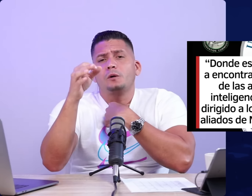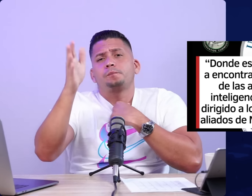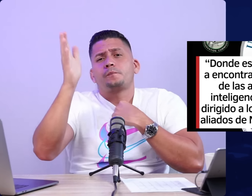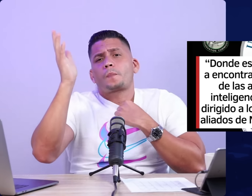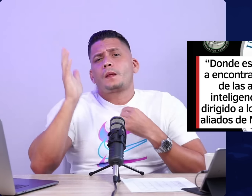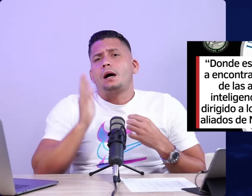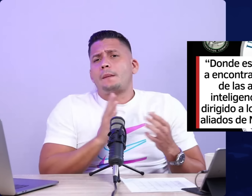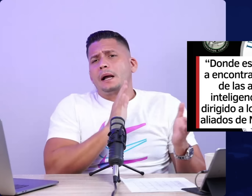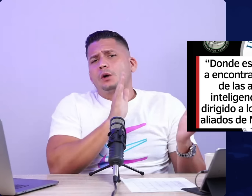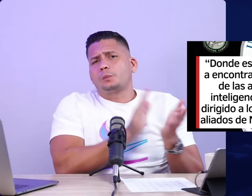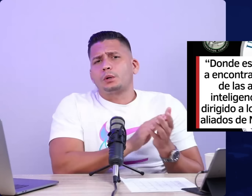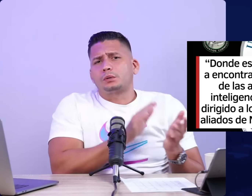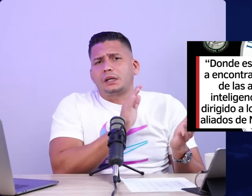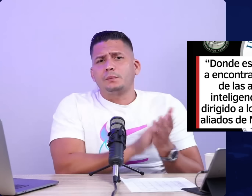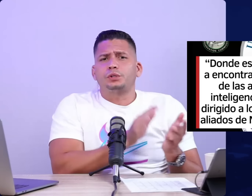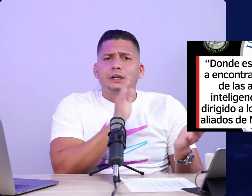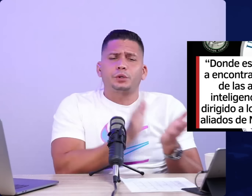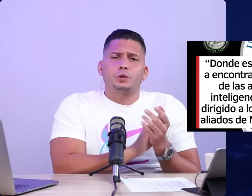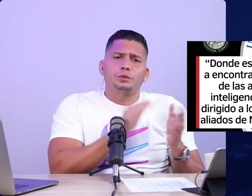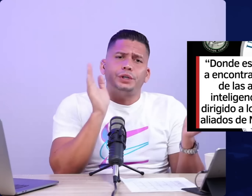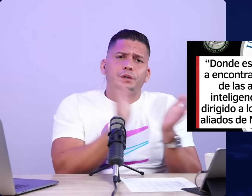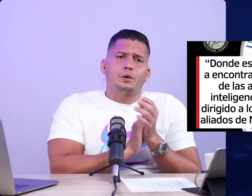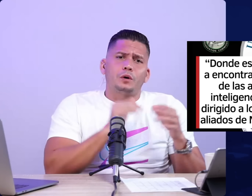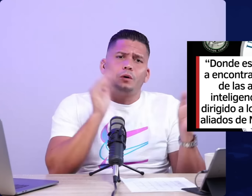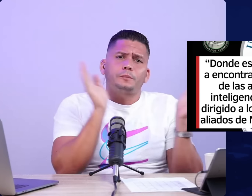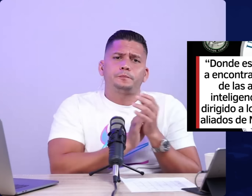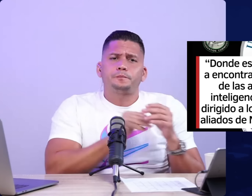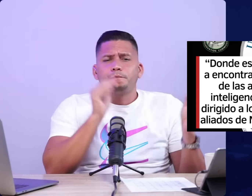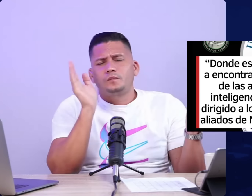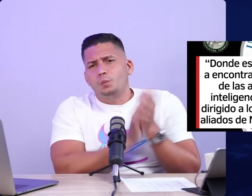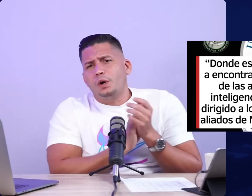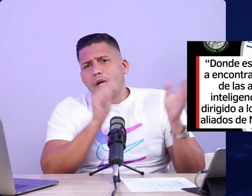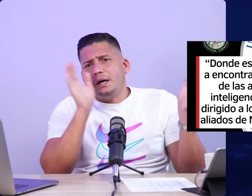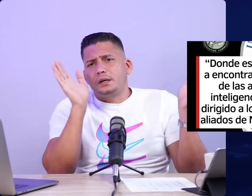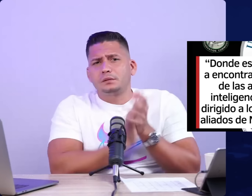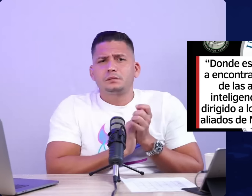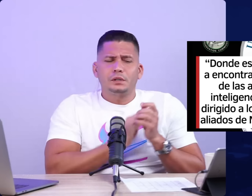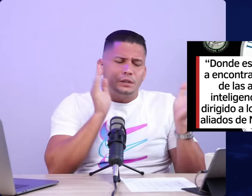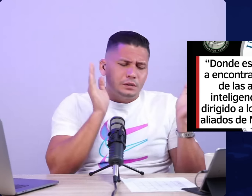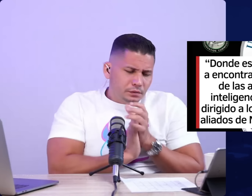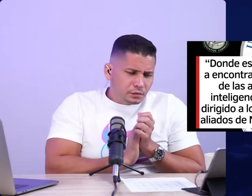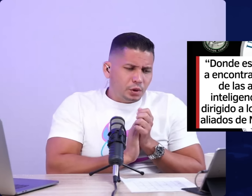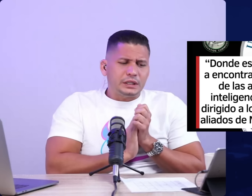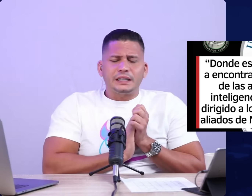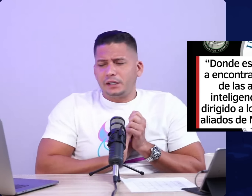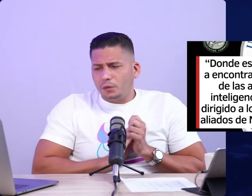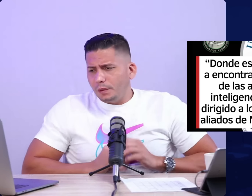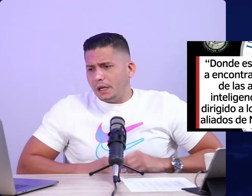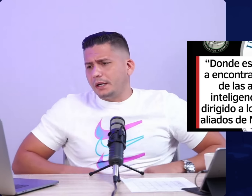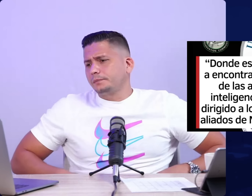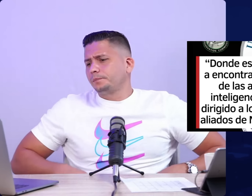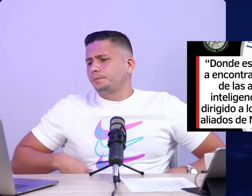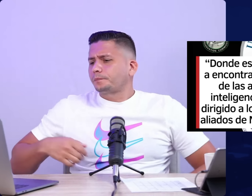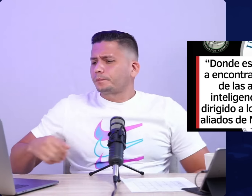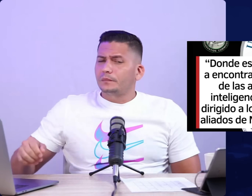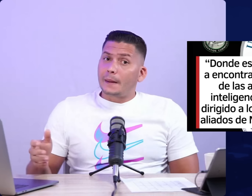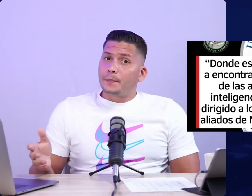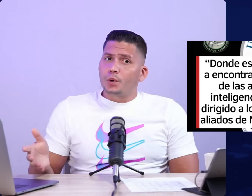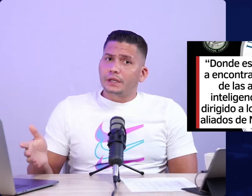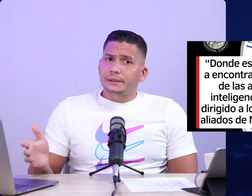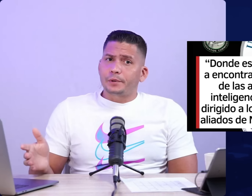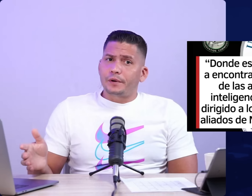bueno aplauso para ustedes muchachos chicos muy bien lo están haciendo muy bien